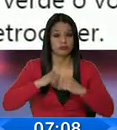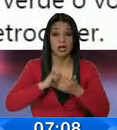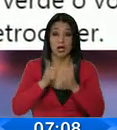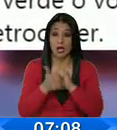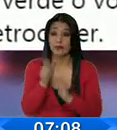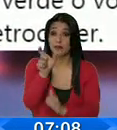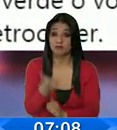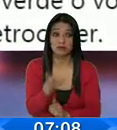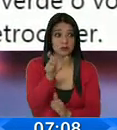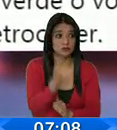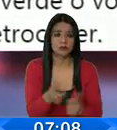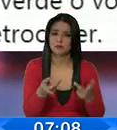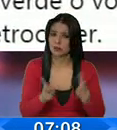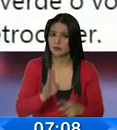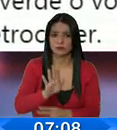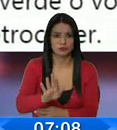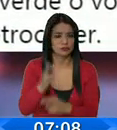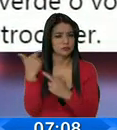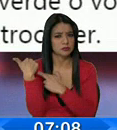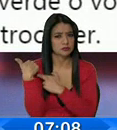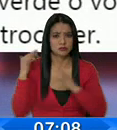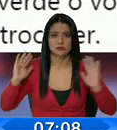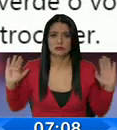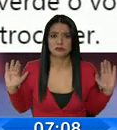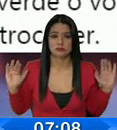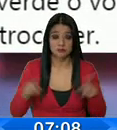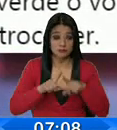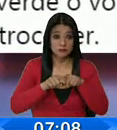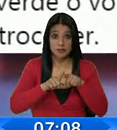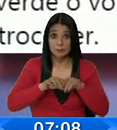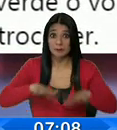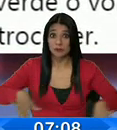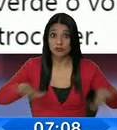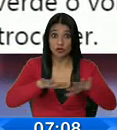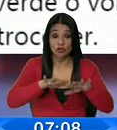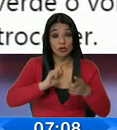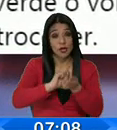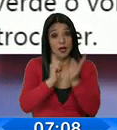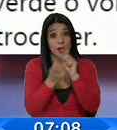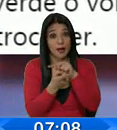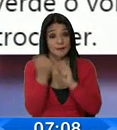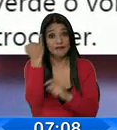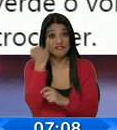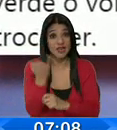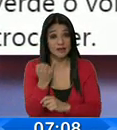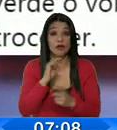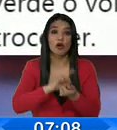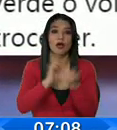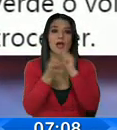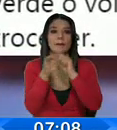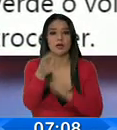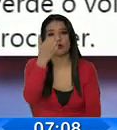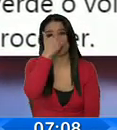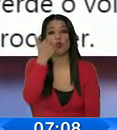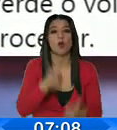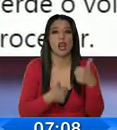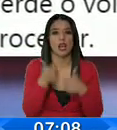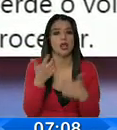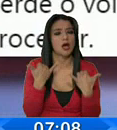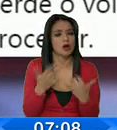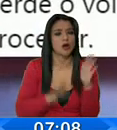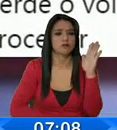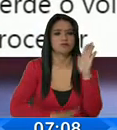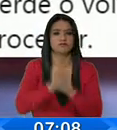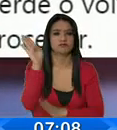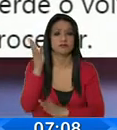ciudadano debe hacer la suya. Depende de todos bajar a verde o volver a rojo. Es momento de avanzar y